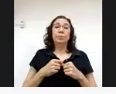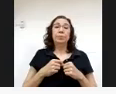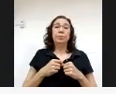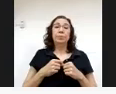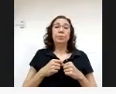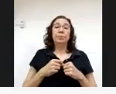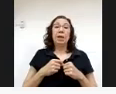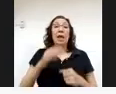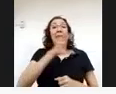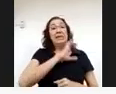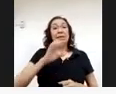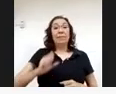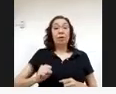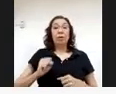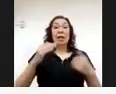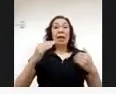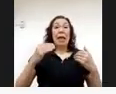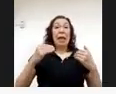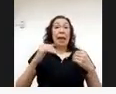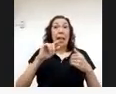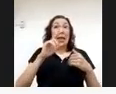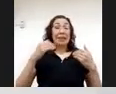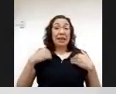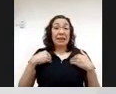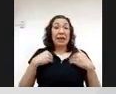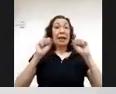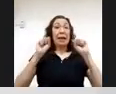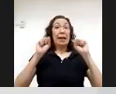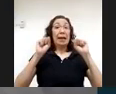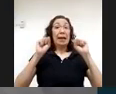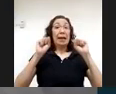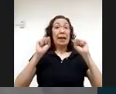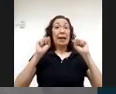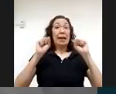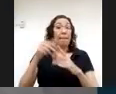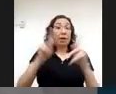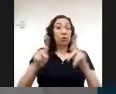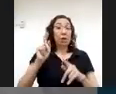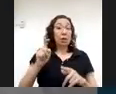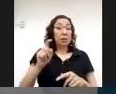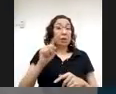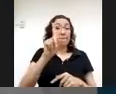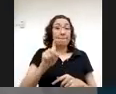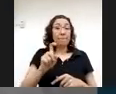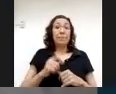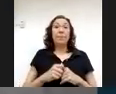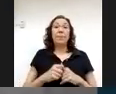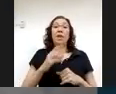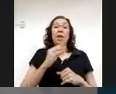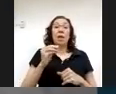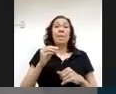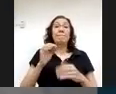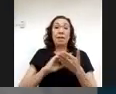El Salvador tendrá la capacidad de vacunar a toda la población que lo requiera y